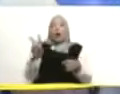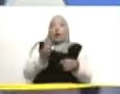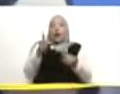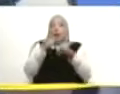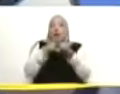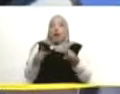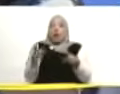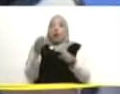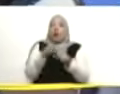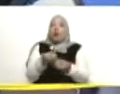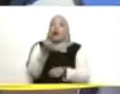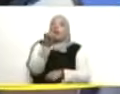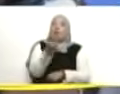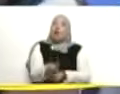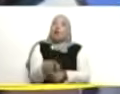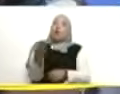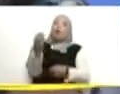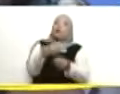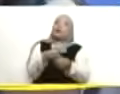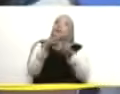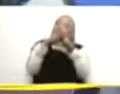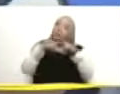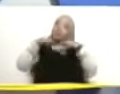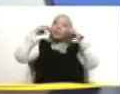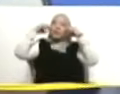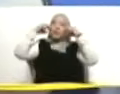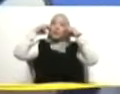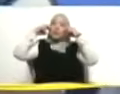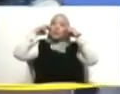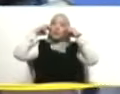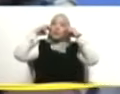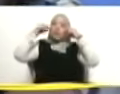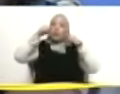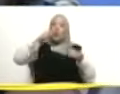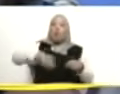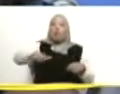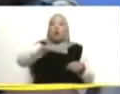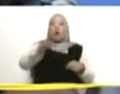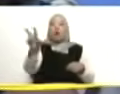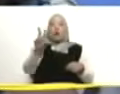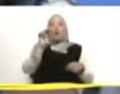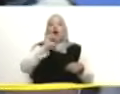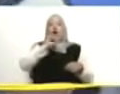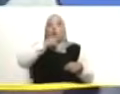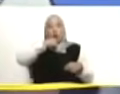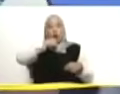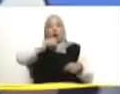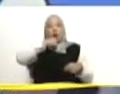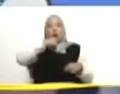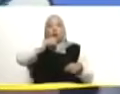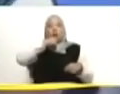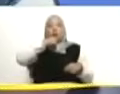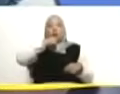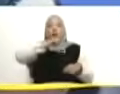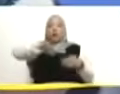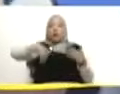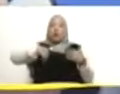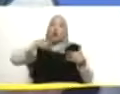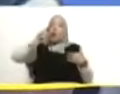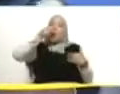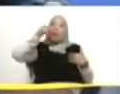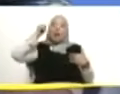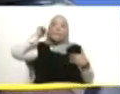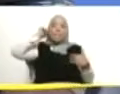donde literalmente también se le devolvió la sonrisa al pueblo venezolano, a nuestros abuelos, a nuestras abuelas, donde hombres y